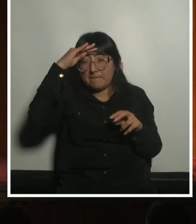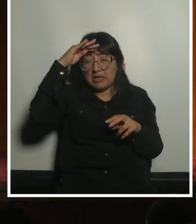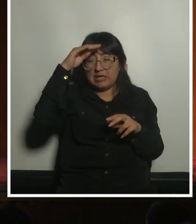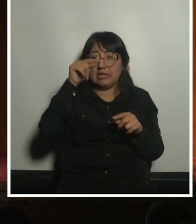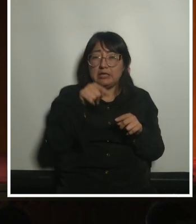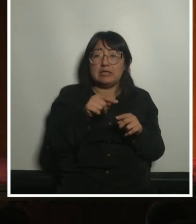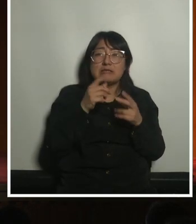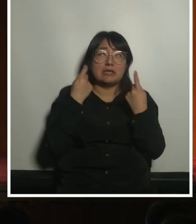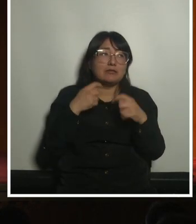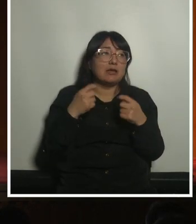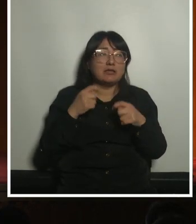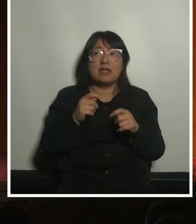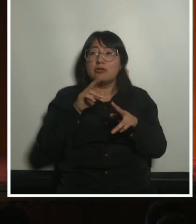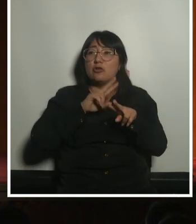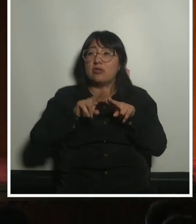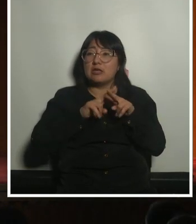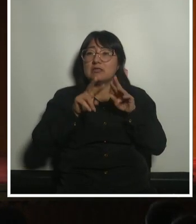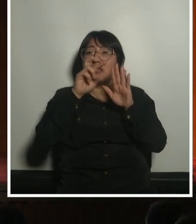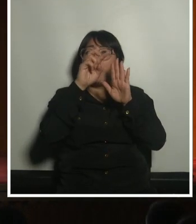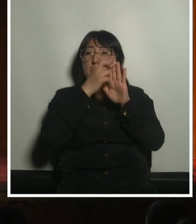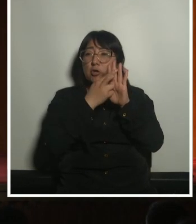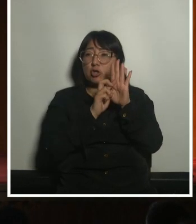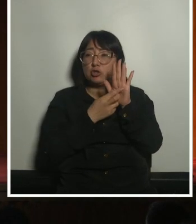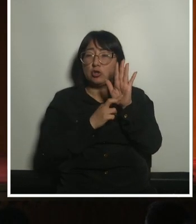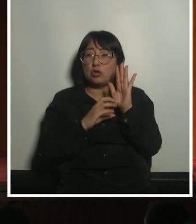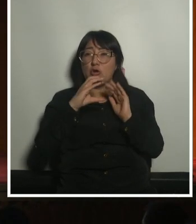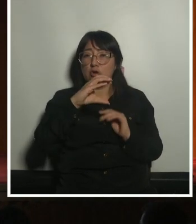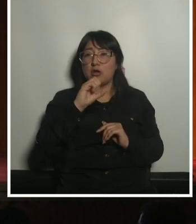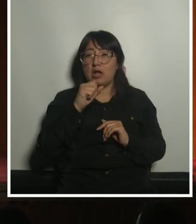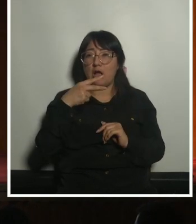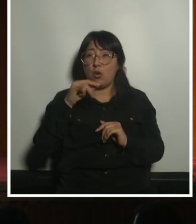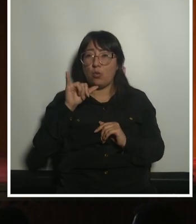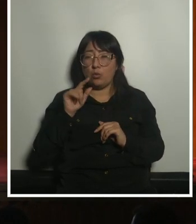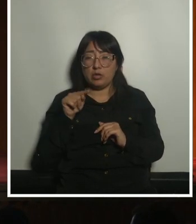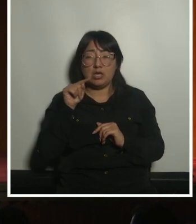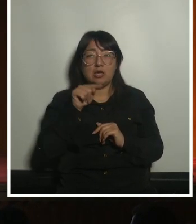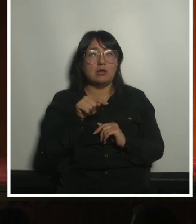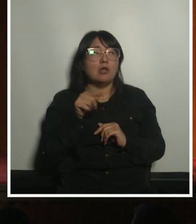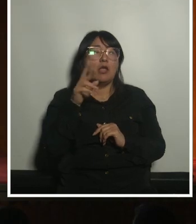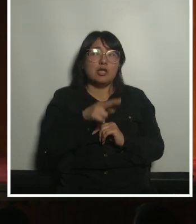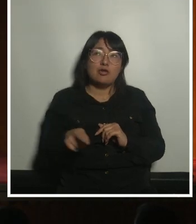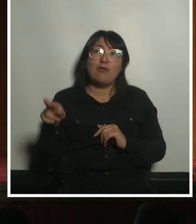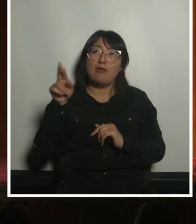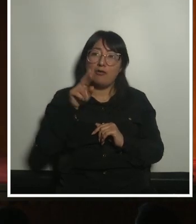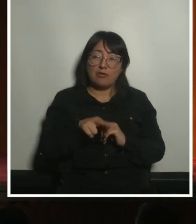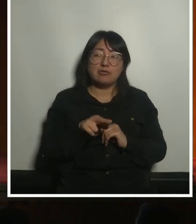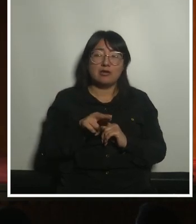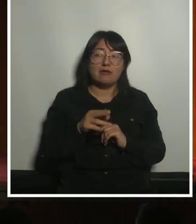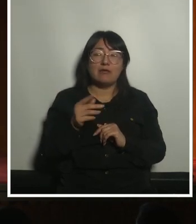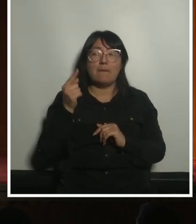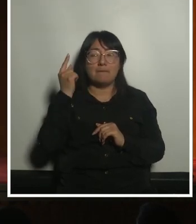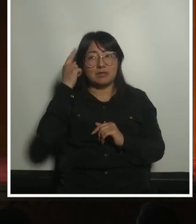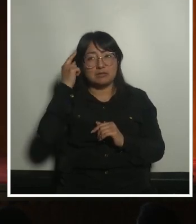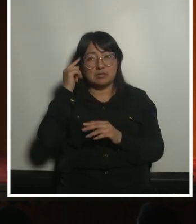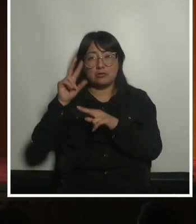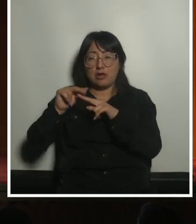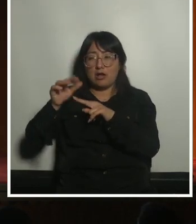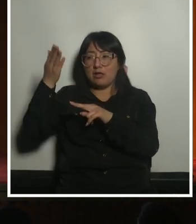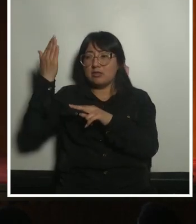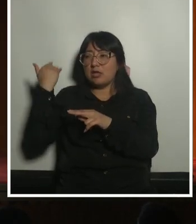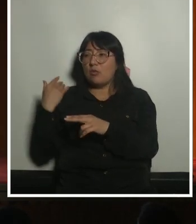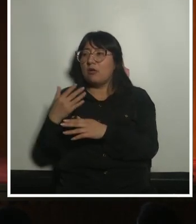tratando de aportar un protocolo de apertura ecológica y retomando nuevamente las cartas antiguas para decir